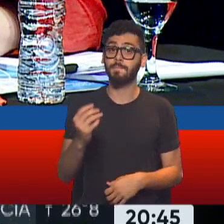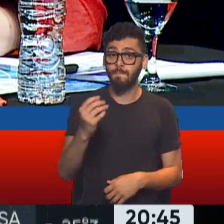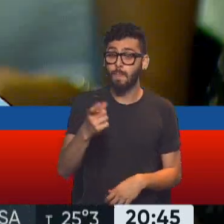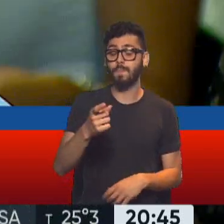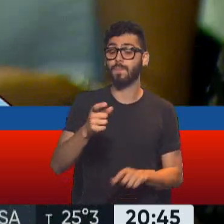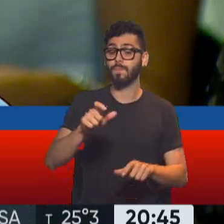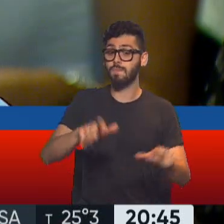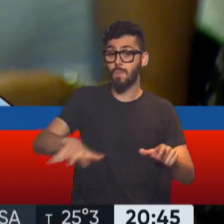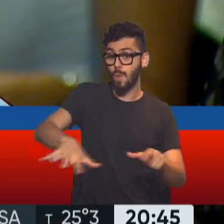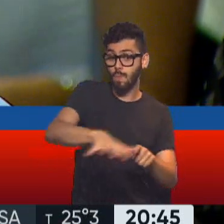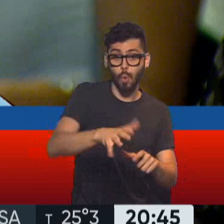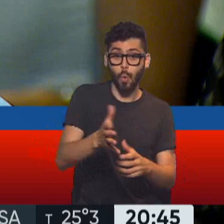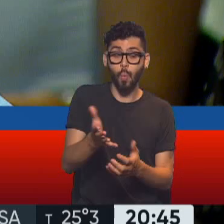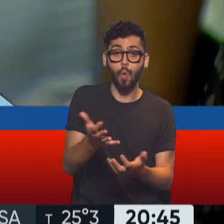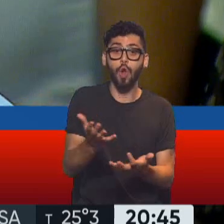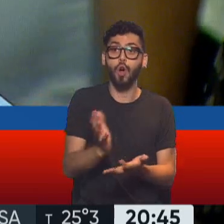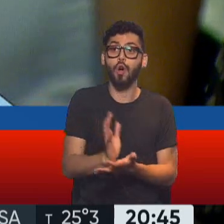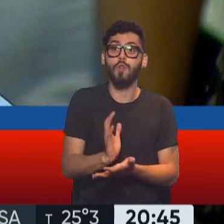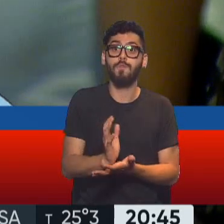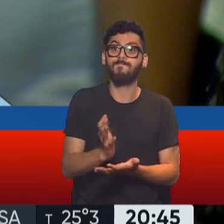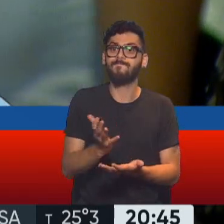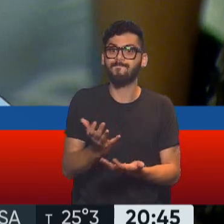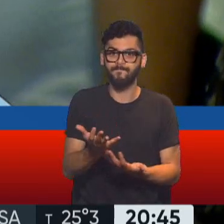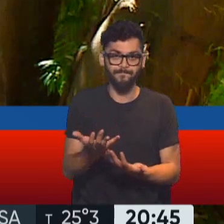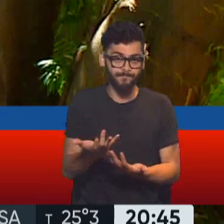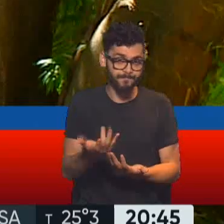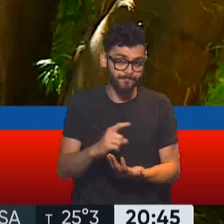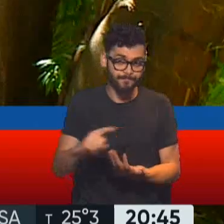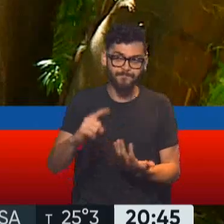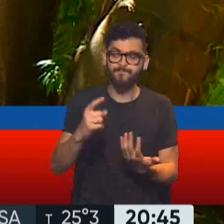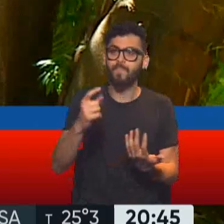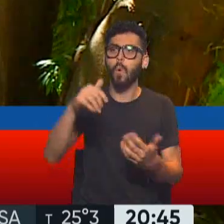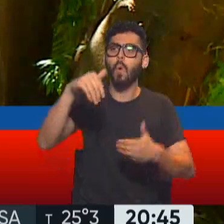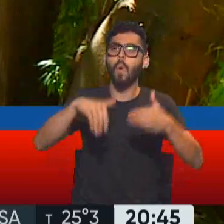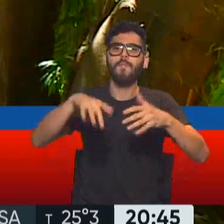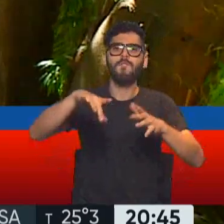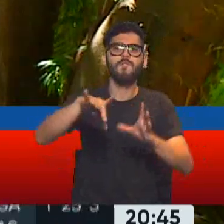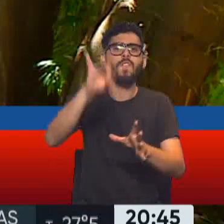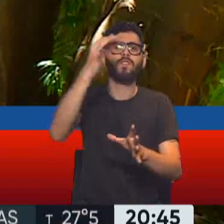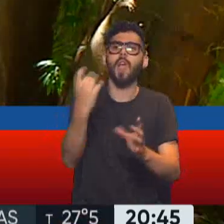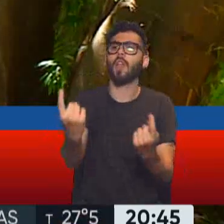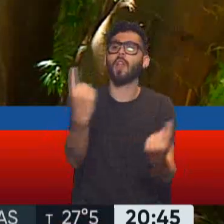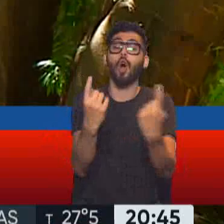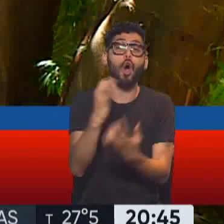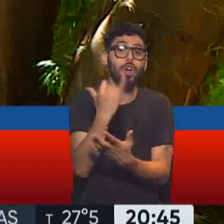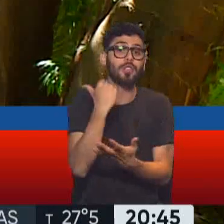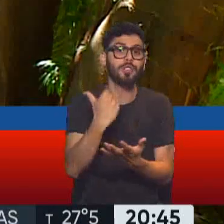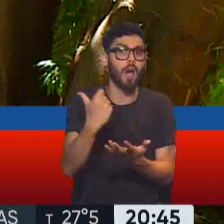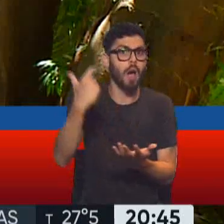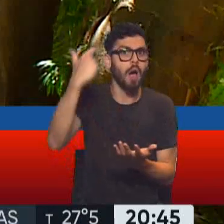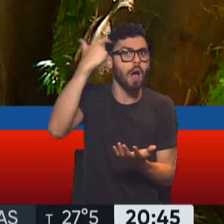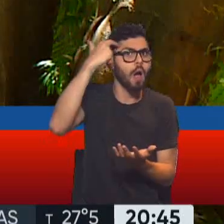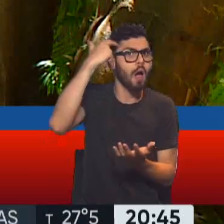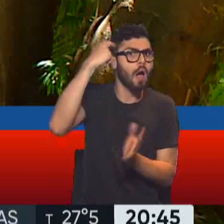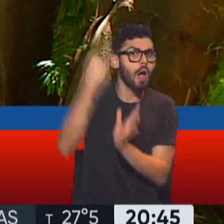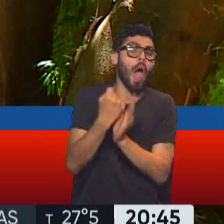digamos, las herramientas para poder elegir legítimamente a un candidato que está viciado, digamos, por esta interferencia